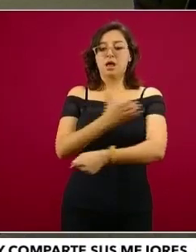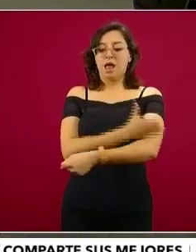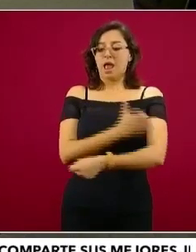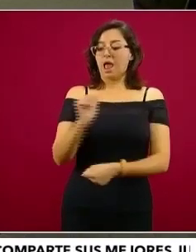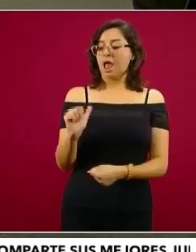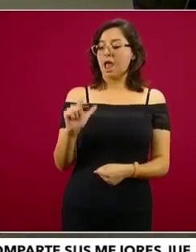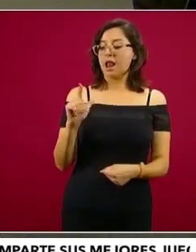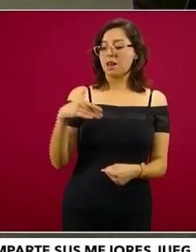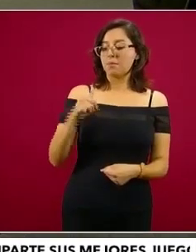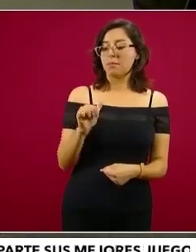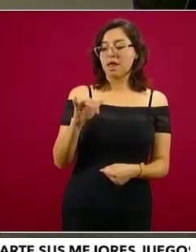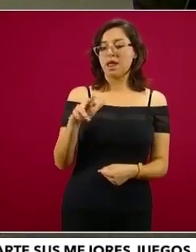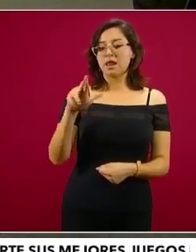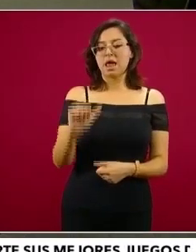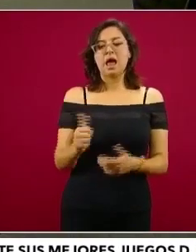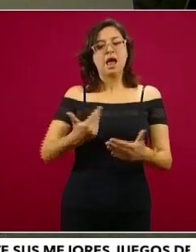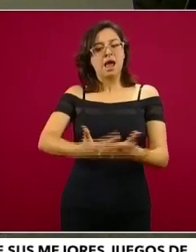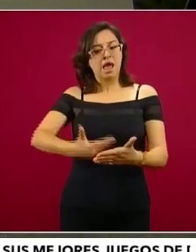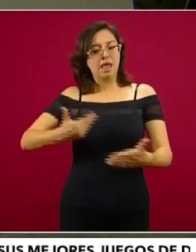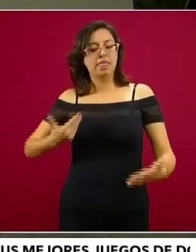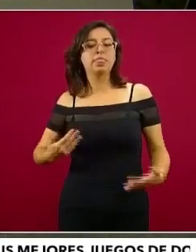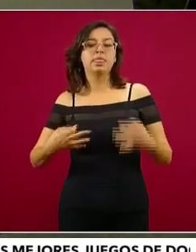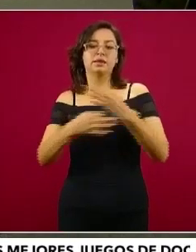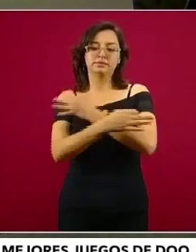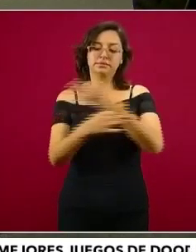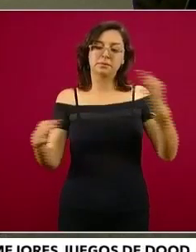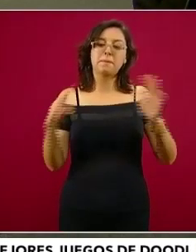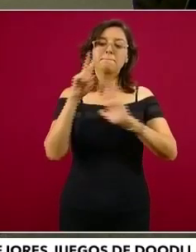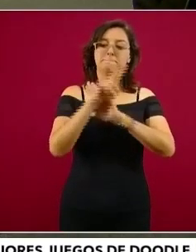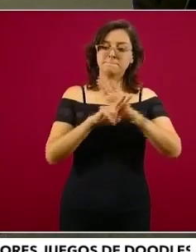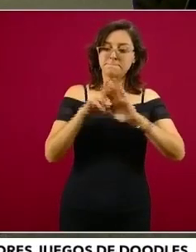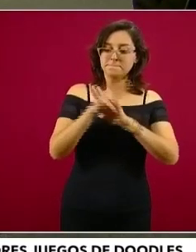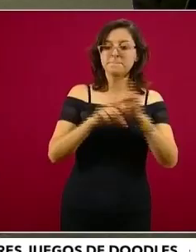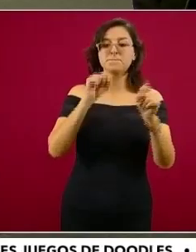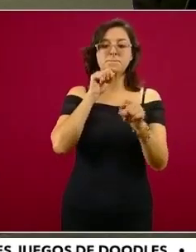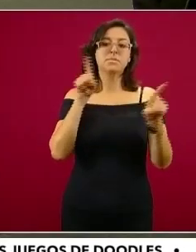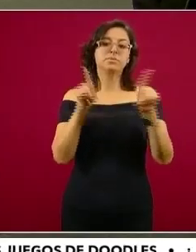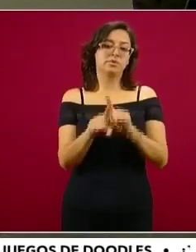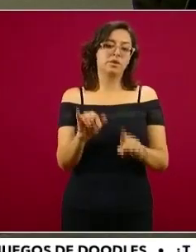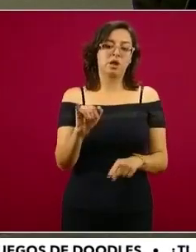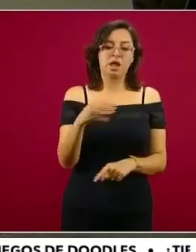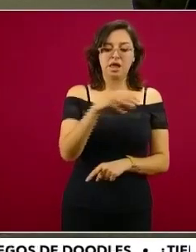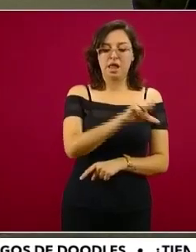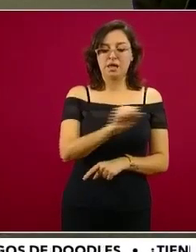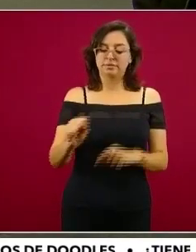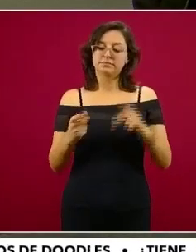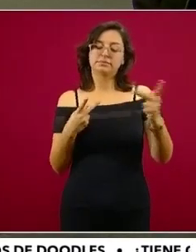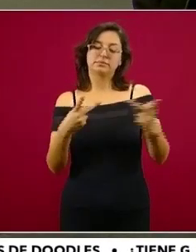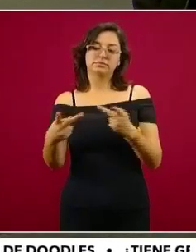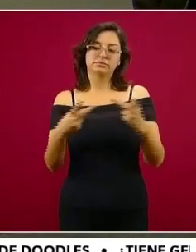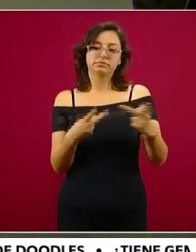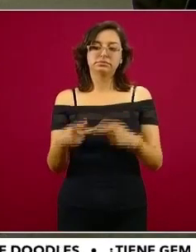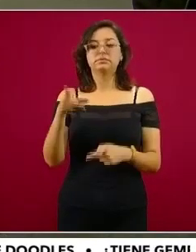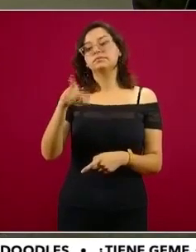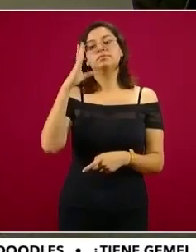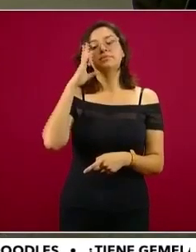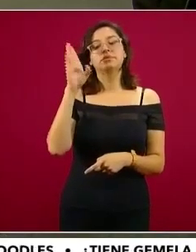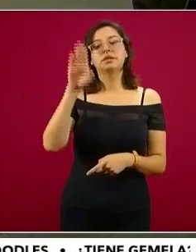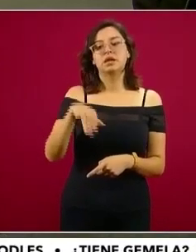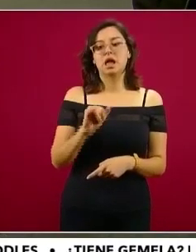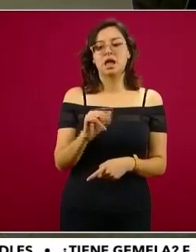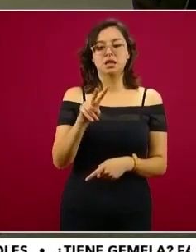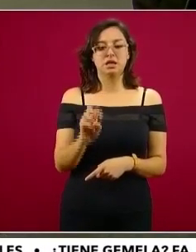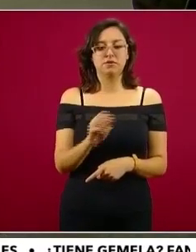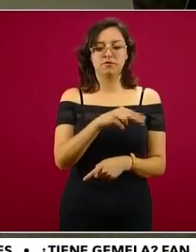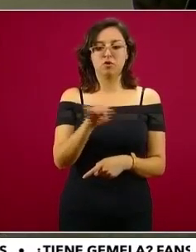Acosta, vamos a transmitir un pequeño video también preparado por el Instituto Mexicano del Seguro Social, en donde la maestra Ivonne Núñez